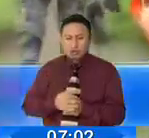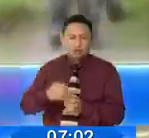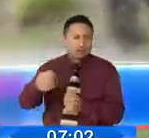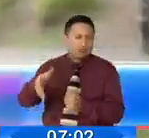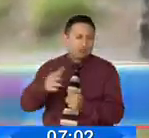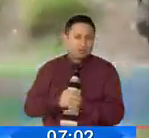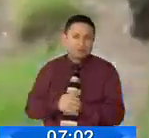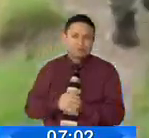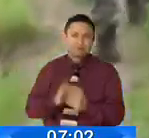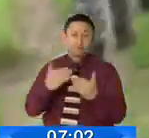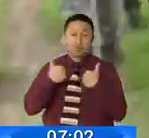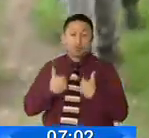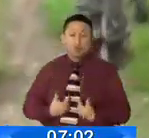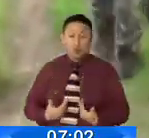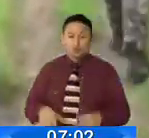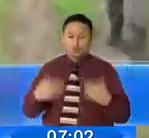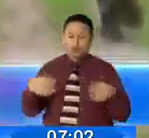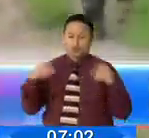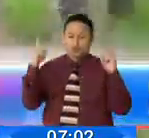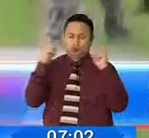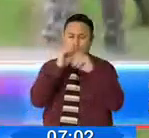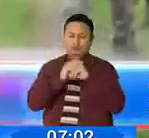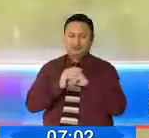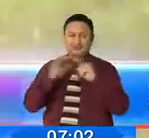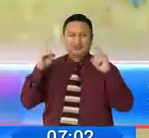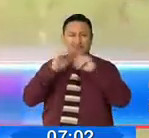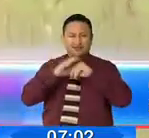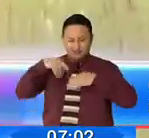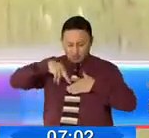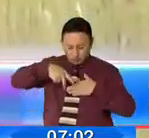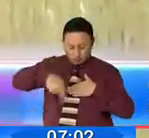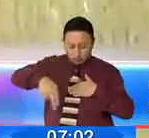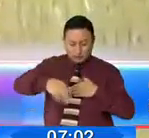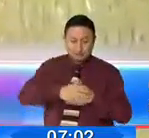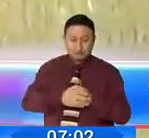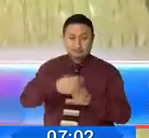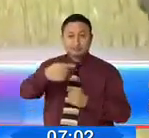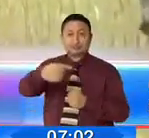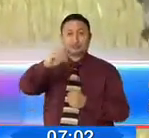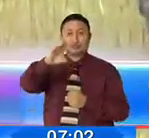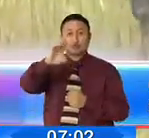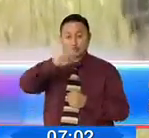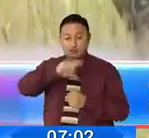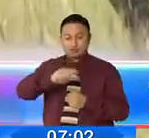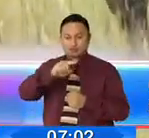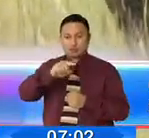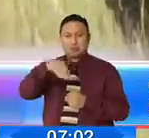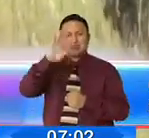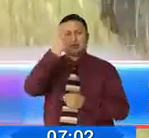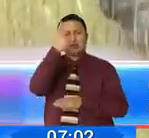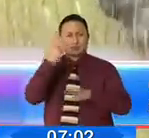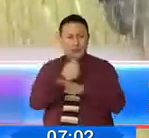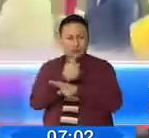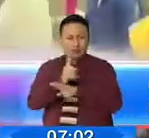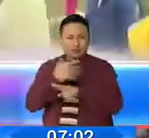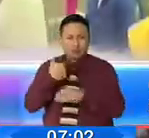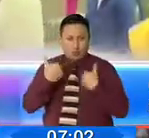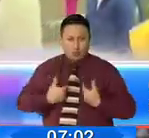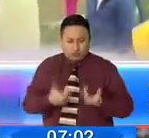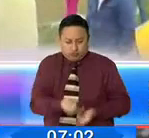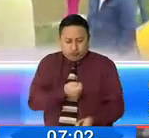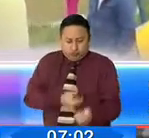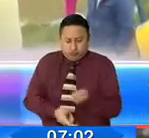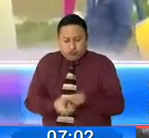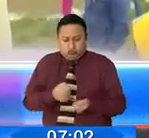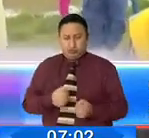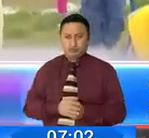La extracción del cadáver fue una tarea complicada por lo difícil del terreno. Miembros del GOE tardaron más de una hora para poder sacarlo. Nos da una